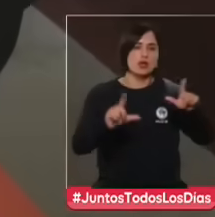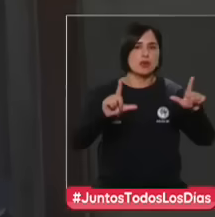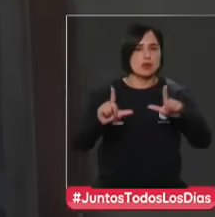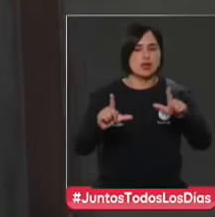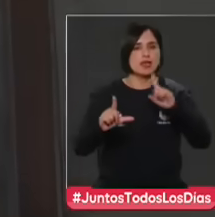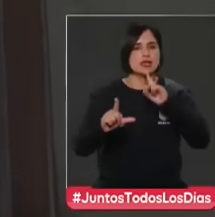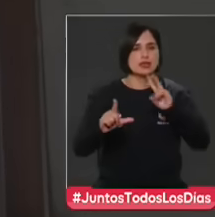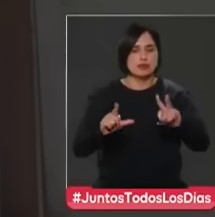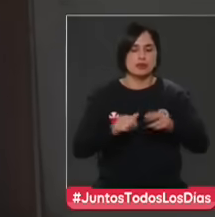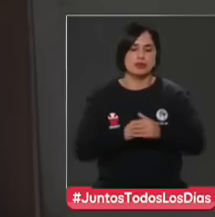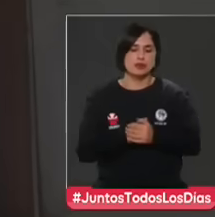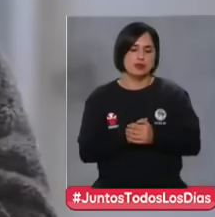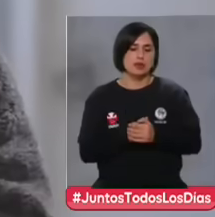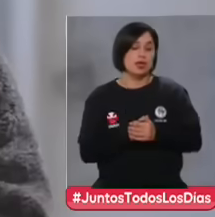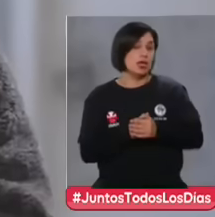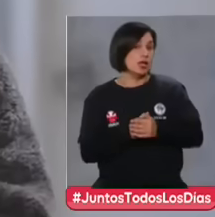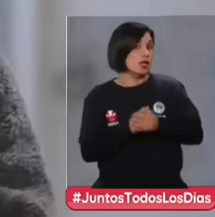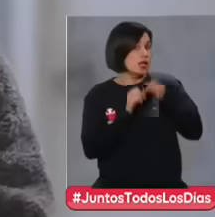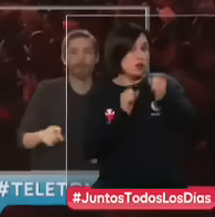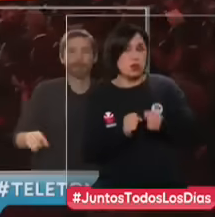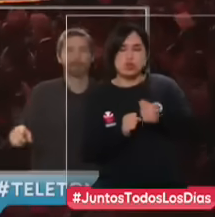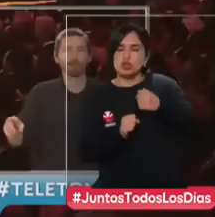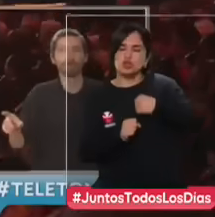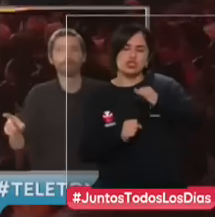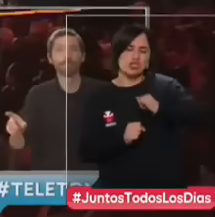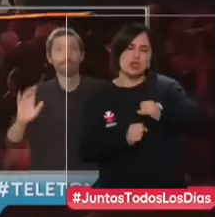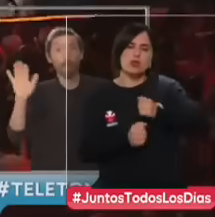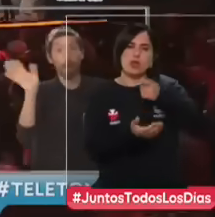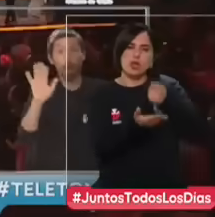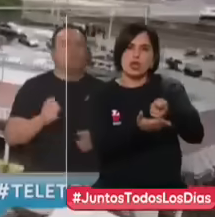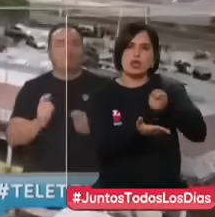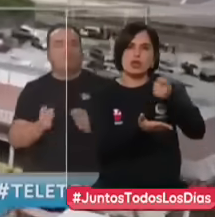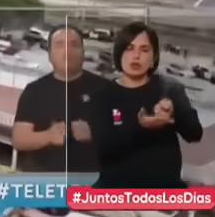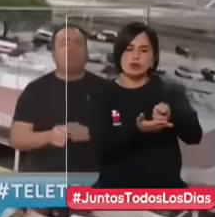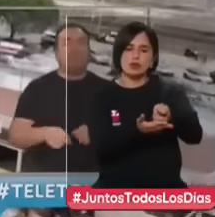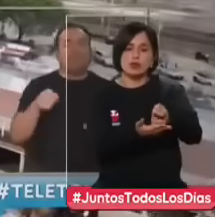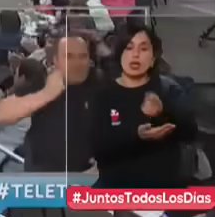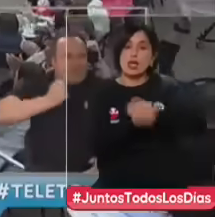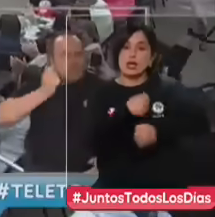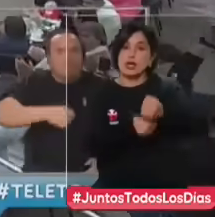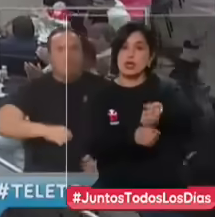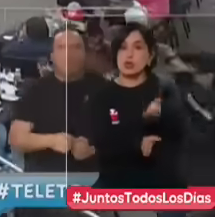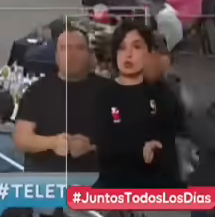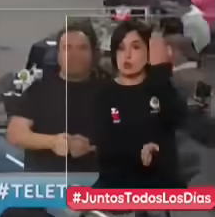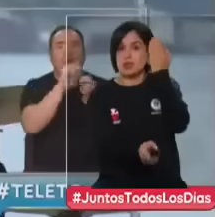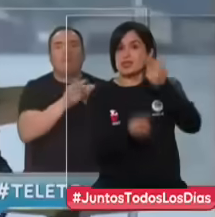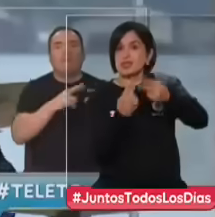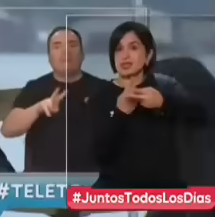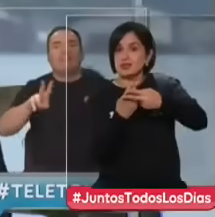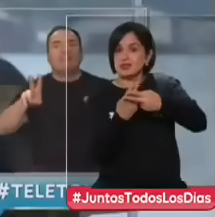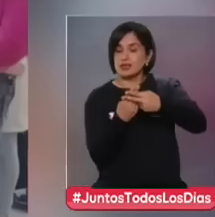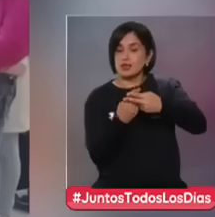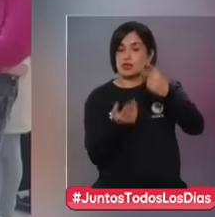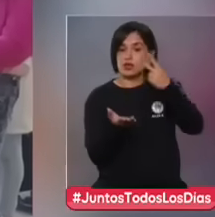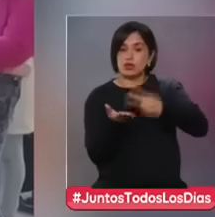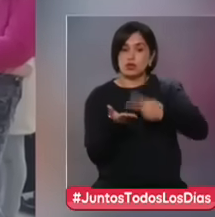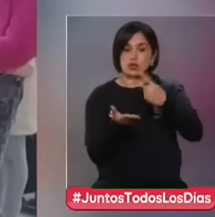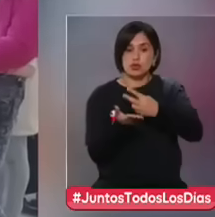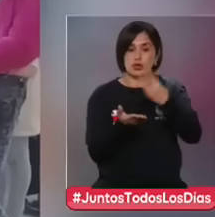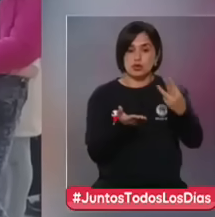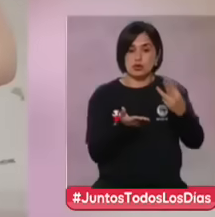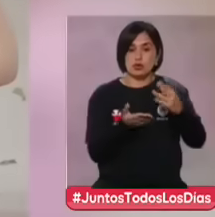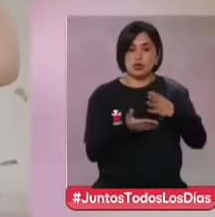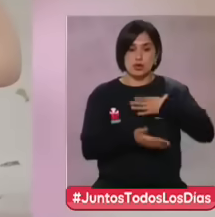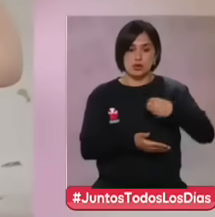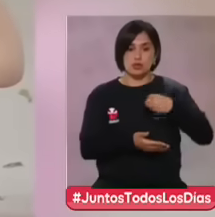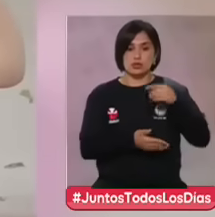y siempre que pude, siempre he donado. De hecho, el año pasado, en la Teletón del 2023, yo llevé a mis hijas a la